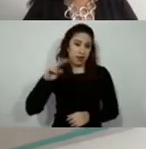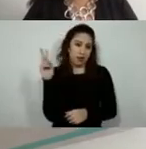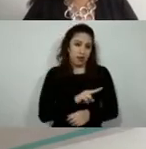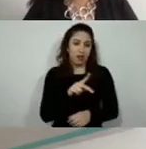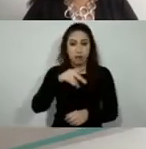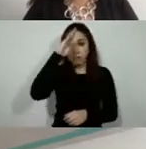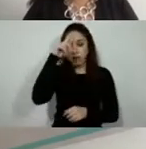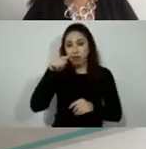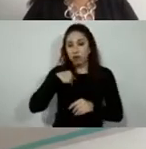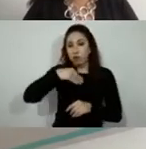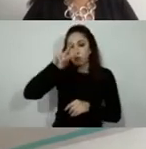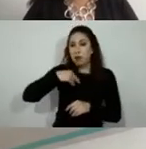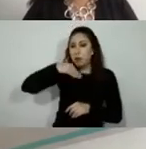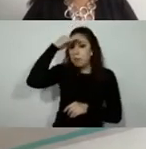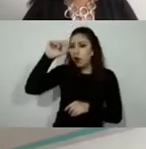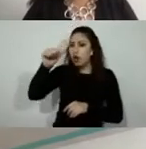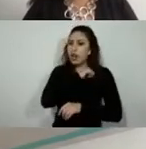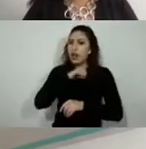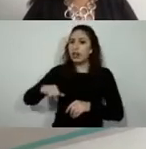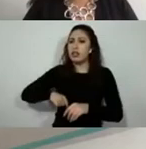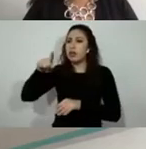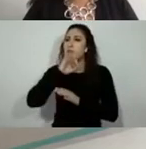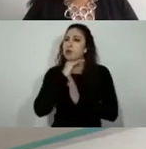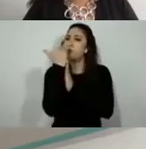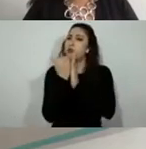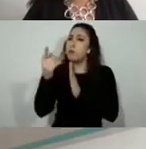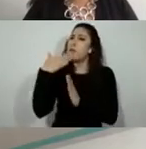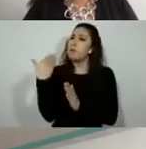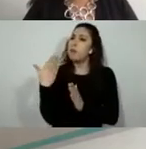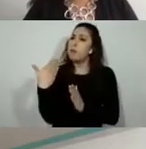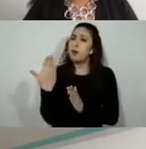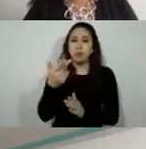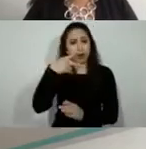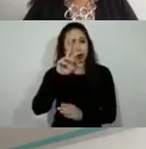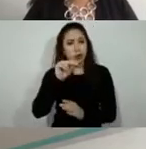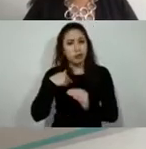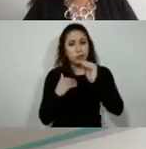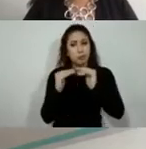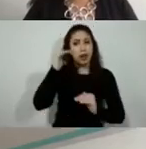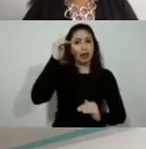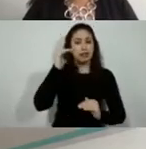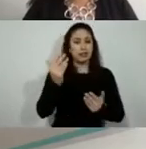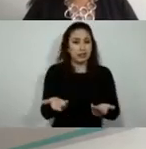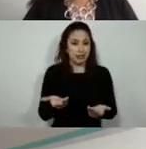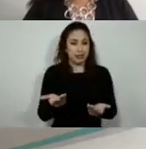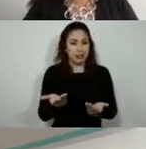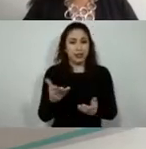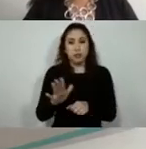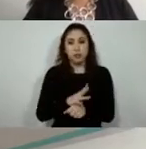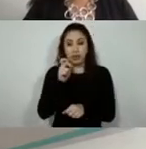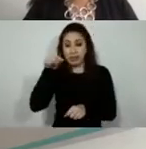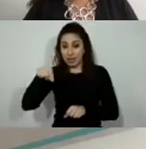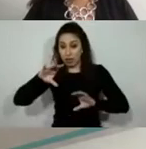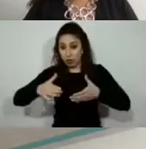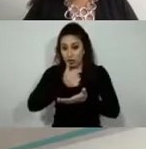pensamos que van muy bien. Entonces, creo que tenemos que, en el Congreso de la